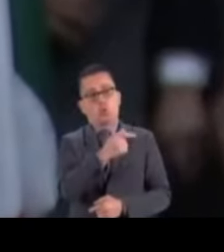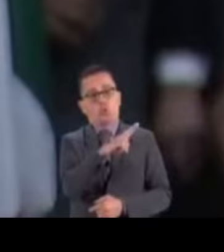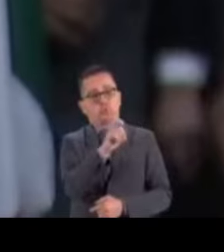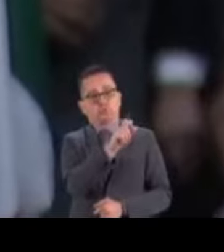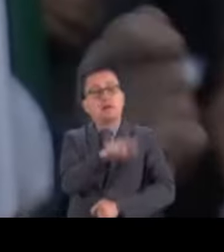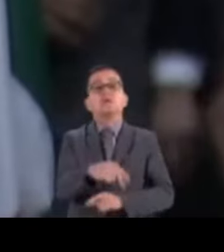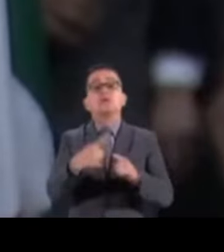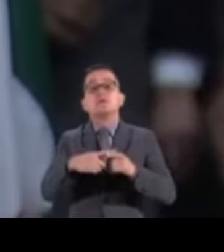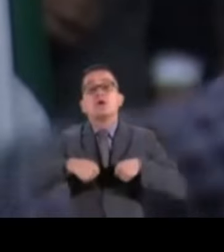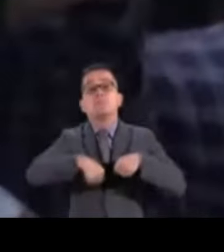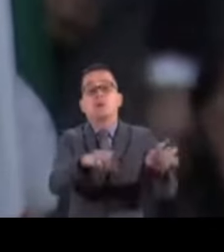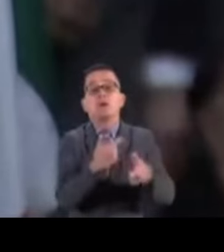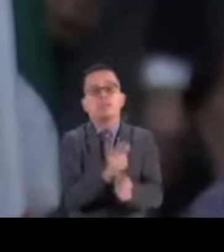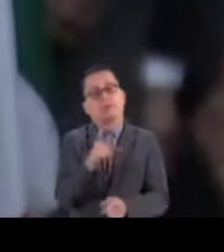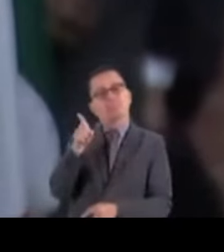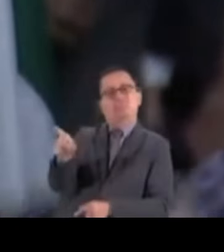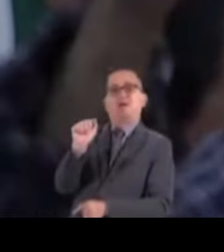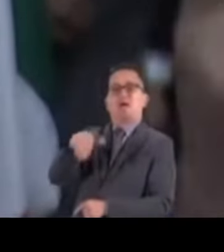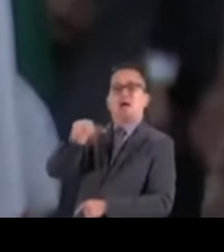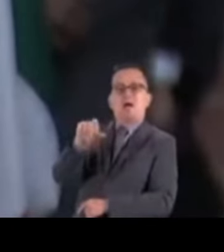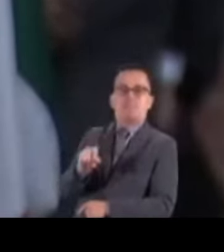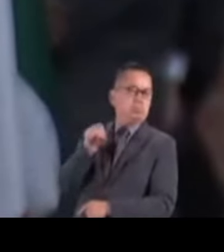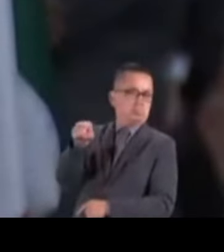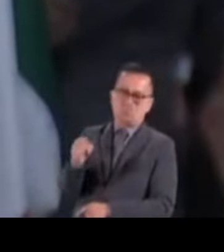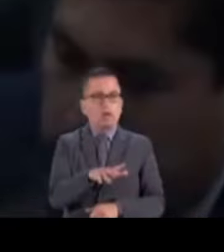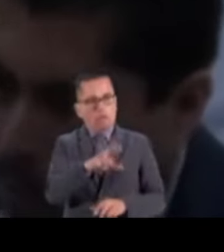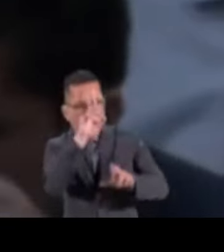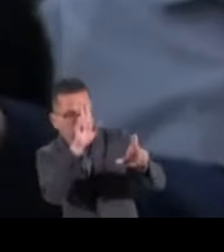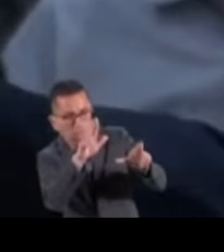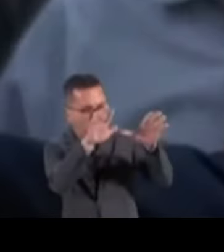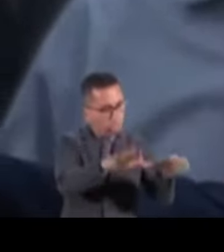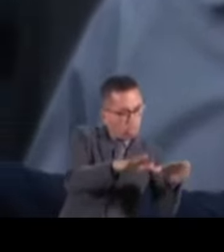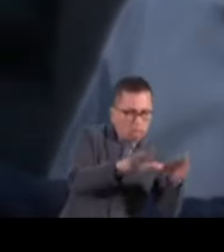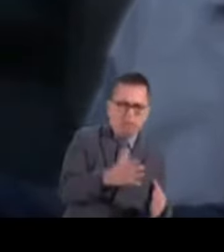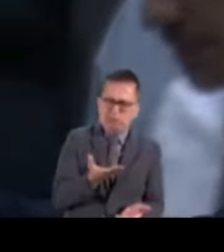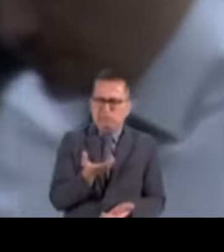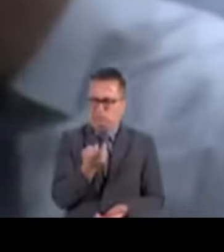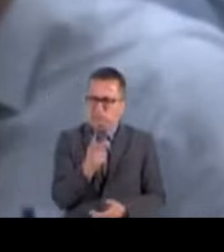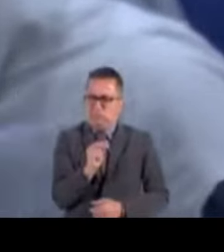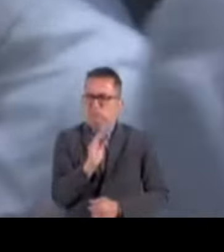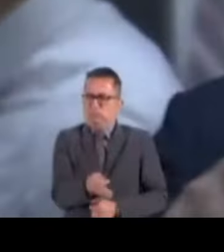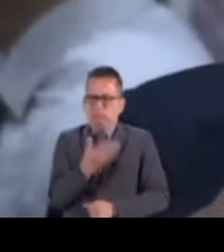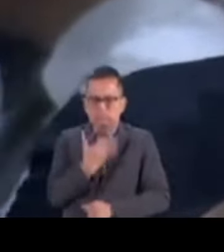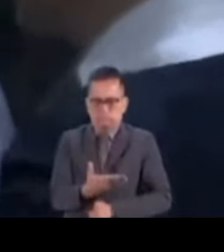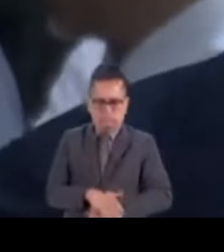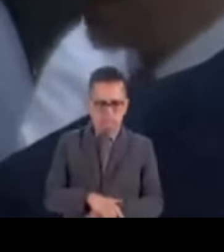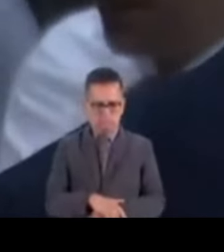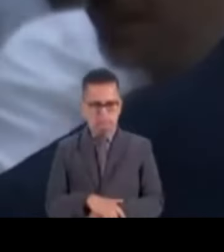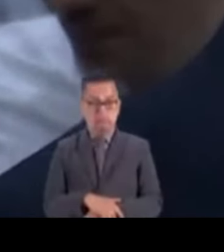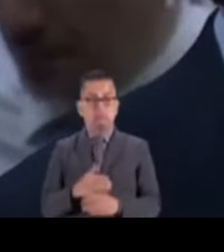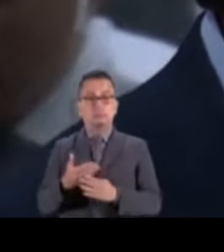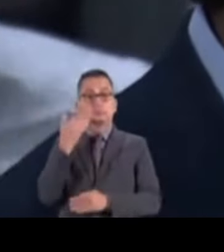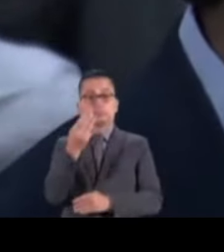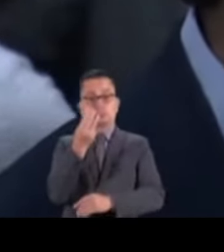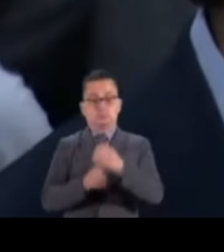un criminal, se llama Andrés Manuel López Obrador. Hace apenas 3 años, Morena y sus